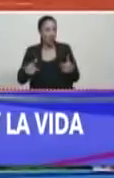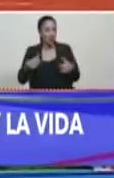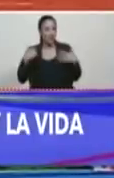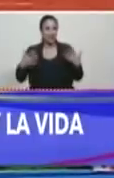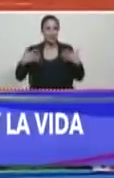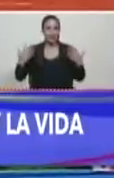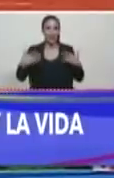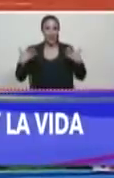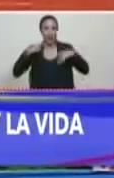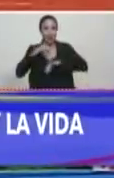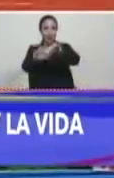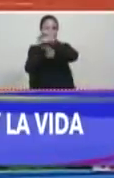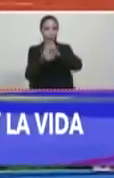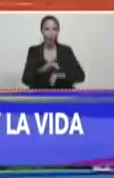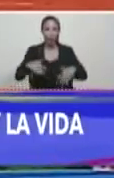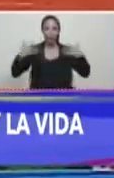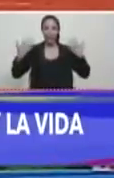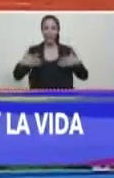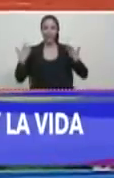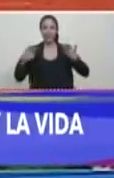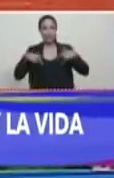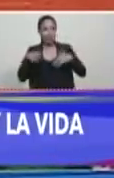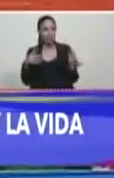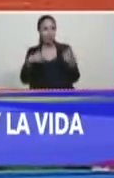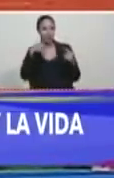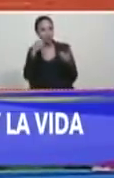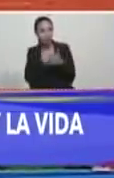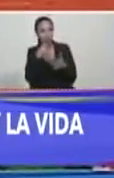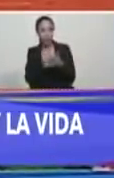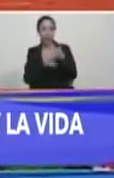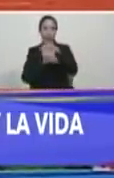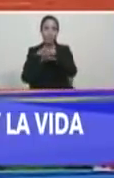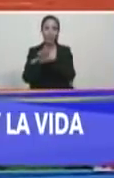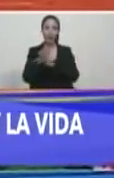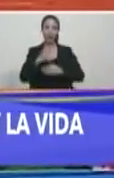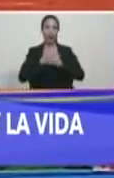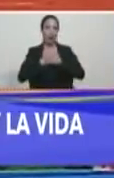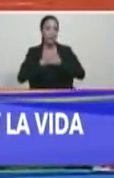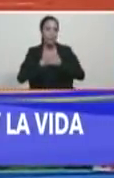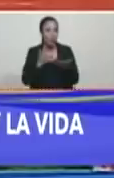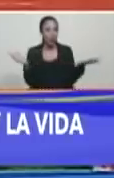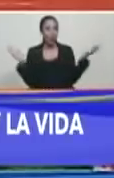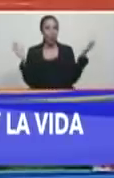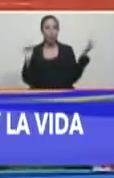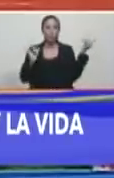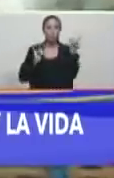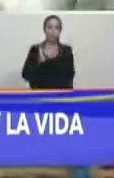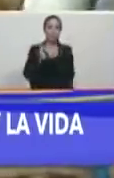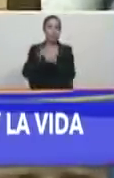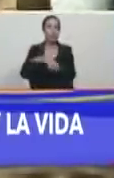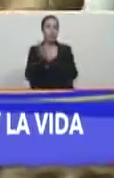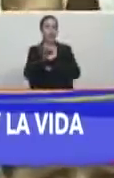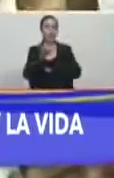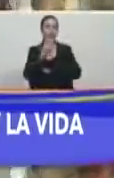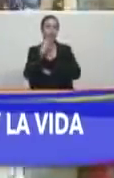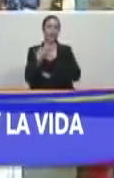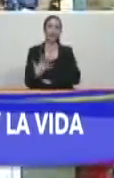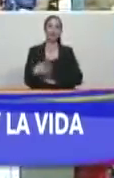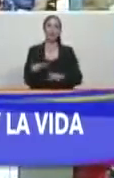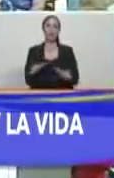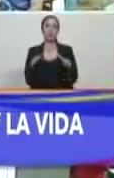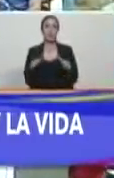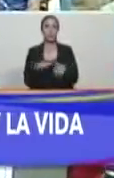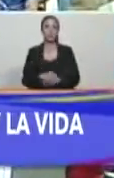alborotados y felices de luchar por nuestra patria, por el amor grande de esta Venezuela bonita,